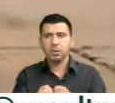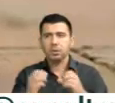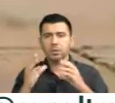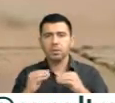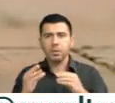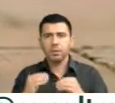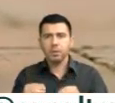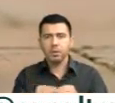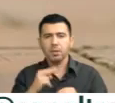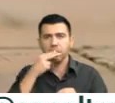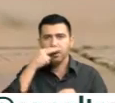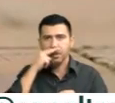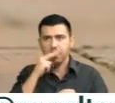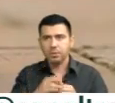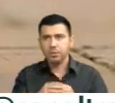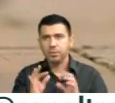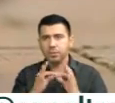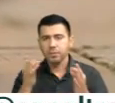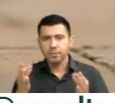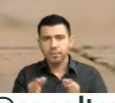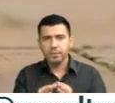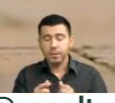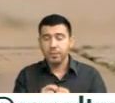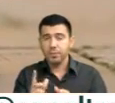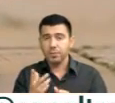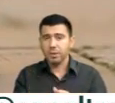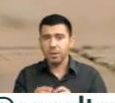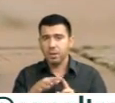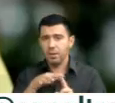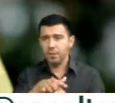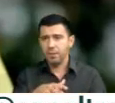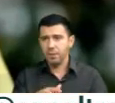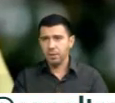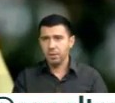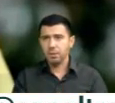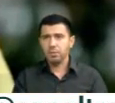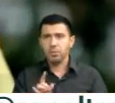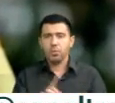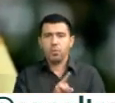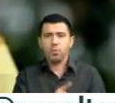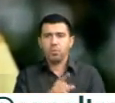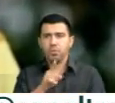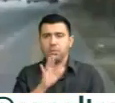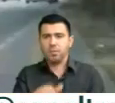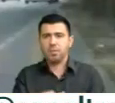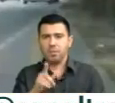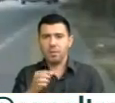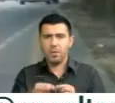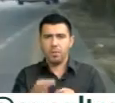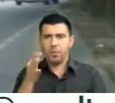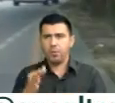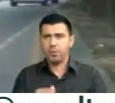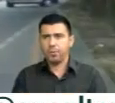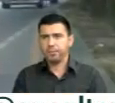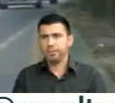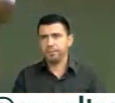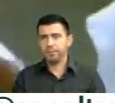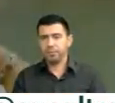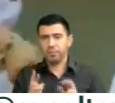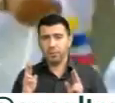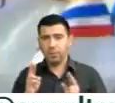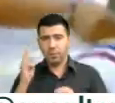niños a nuestras familias y que no se vean afectados por utilizar o por utilizar mal este tipo de polvo se espera que los pacientes